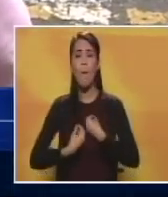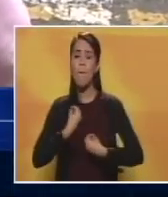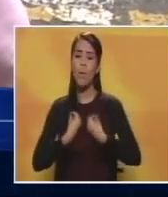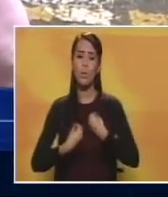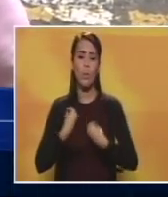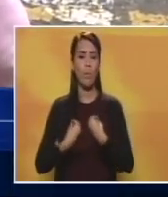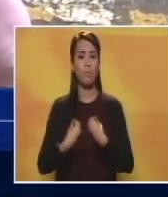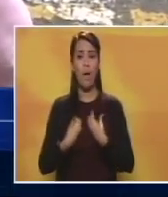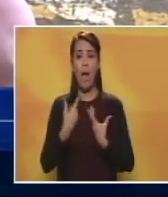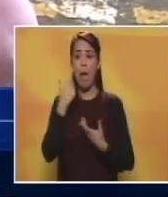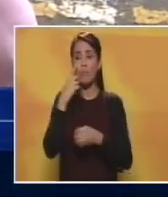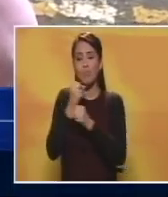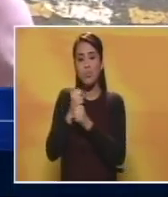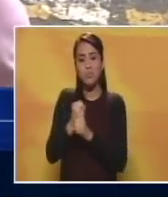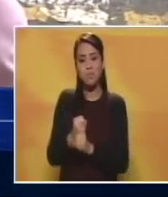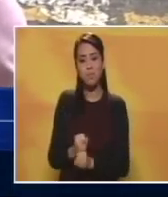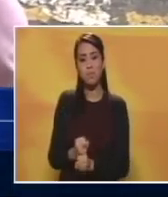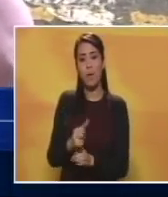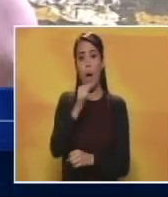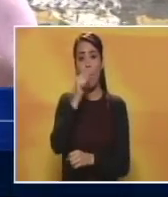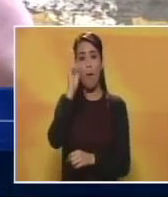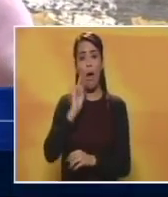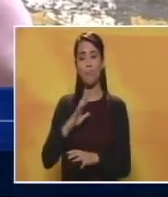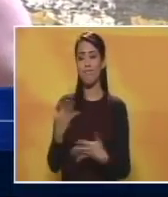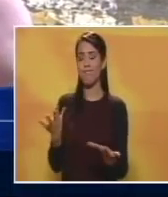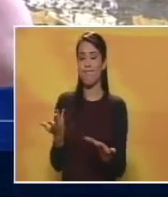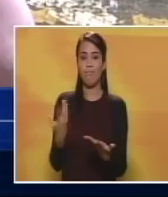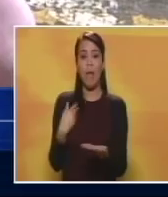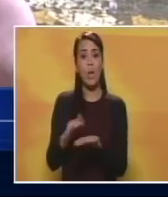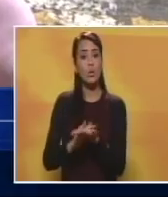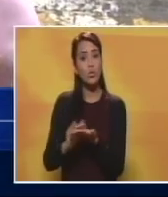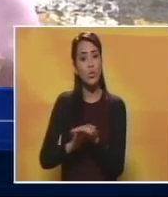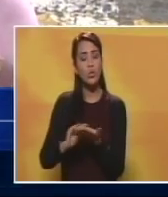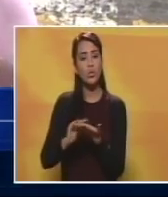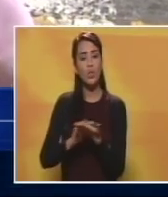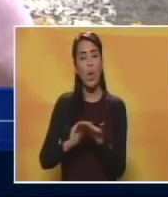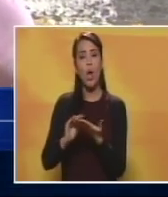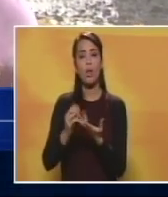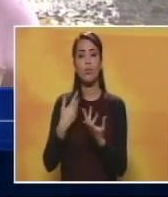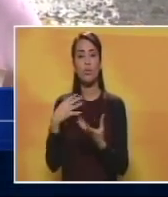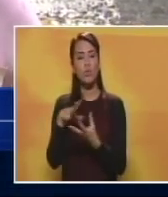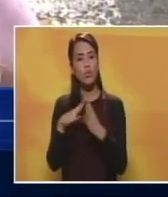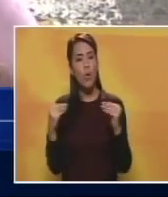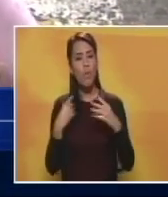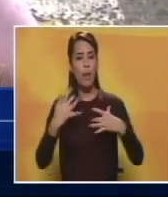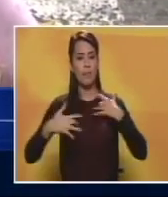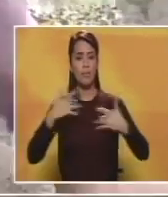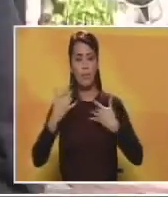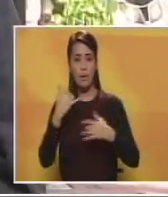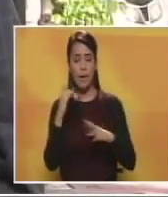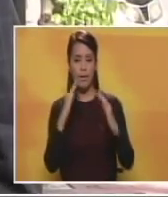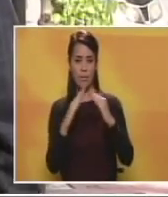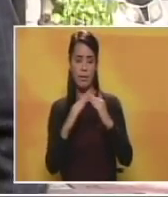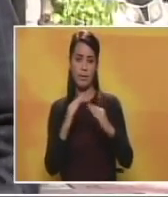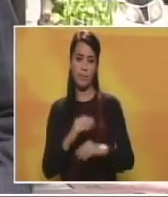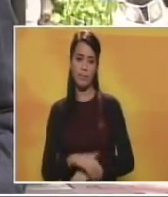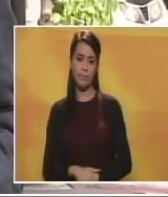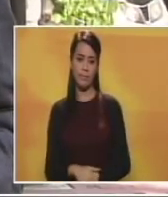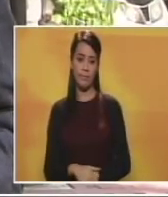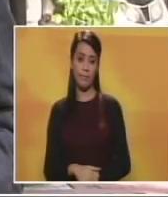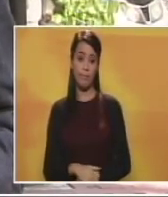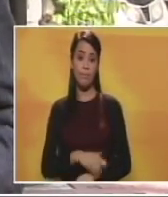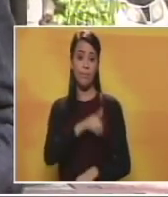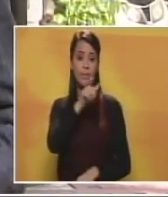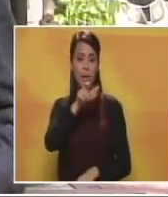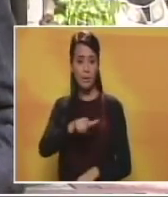angustia, esperando que nos llegue el agua para poder resolver todas las actividades que tenemos que hacer dentro del hogar. Los vecinos